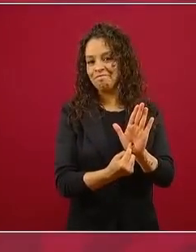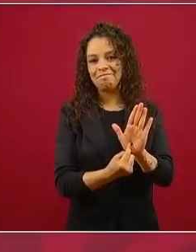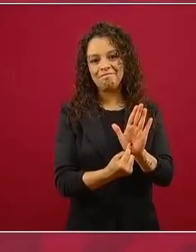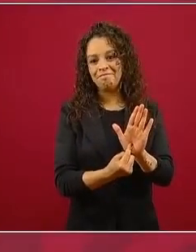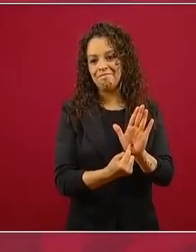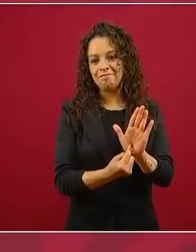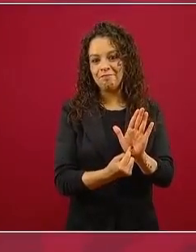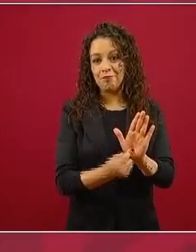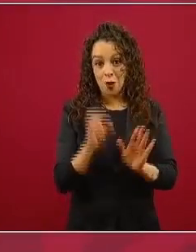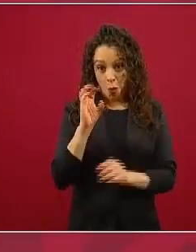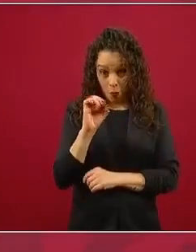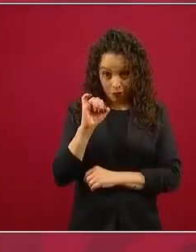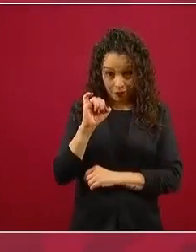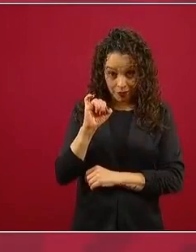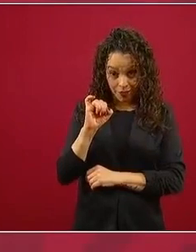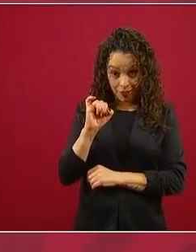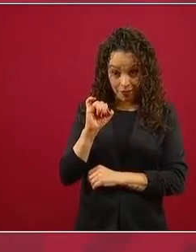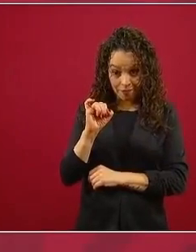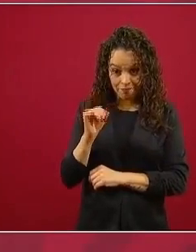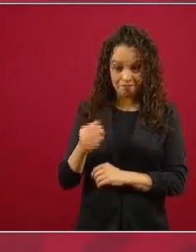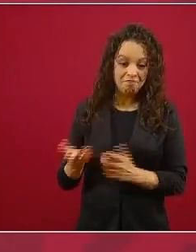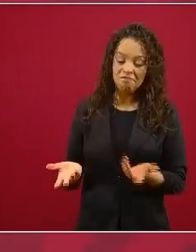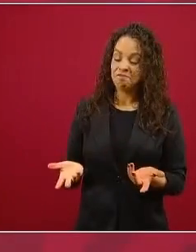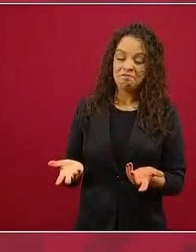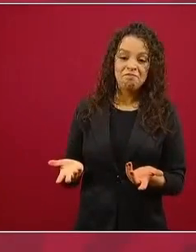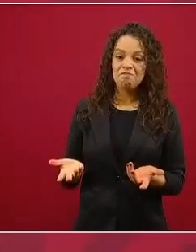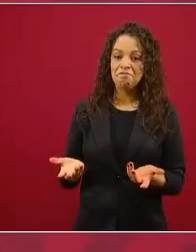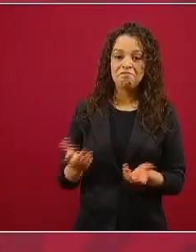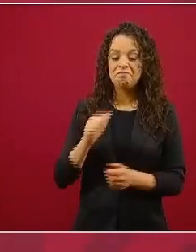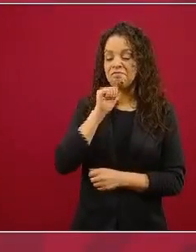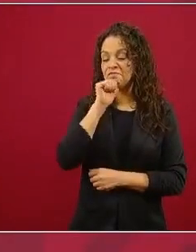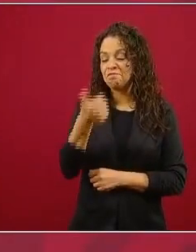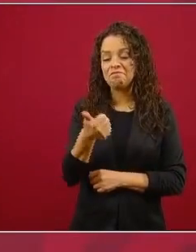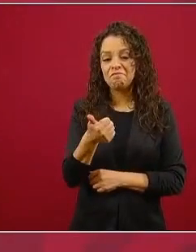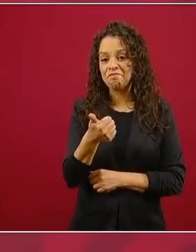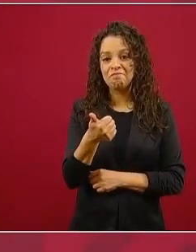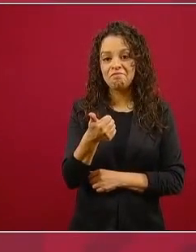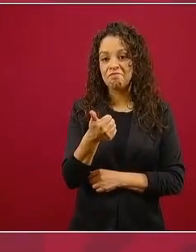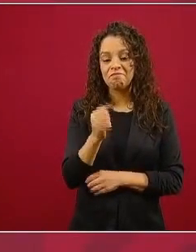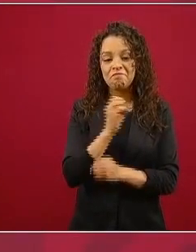¿O sí? Ya hace 10. No, todavía no.